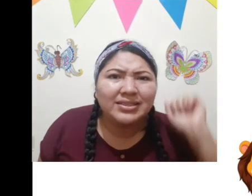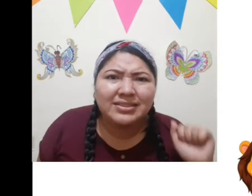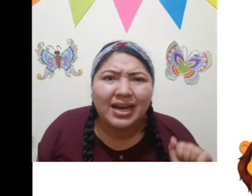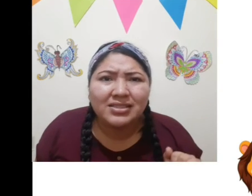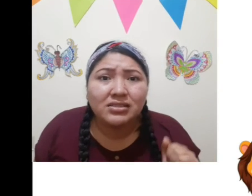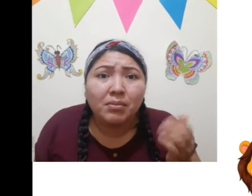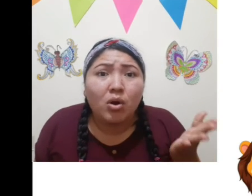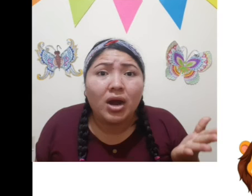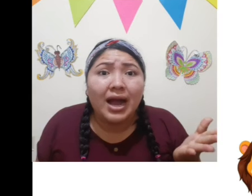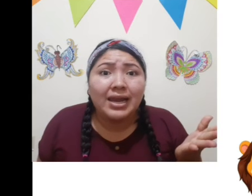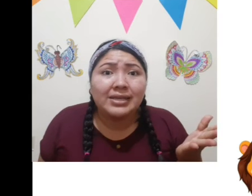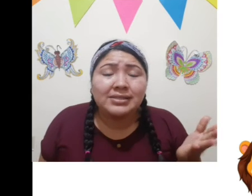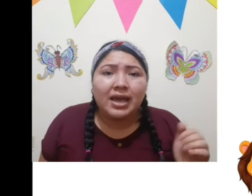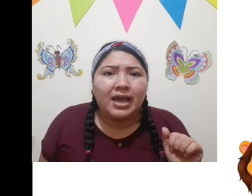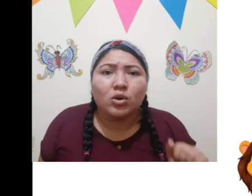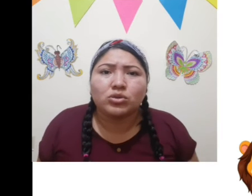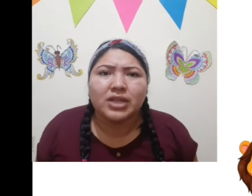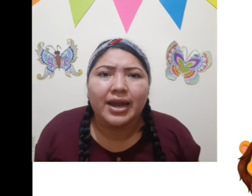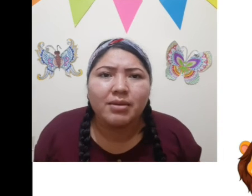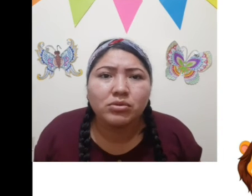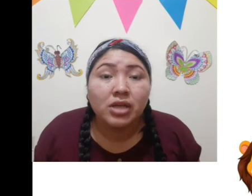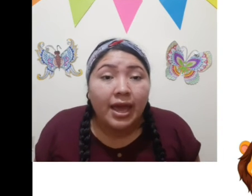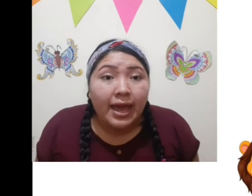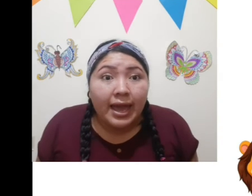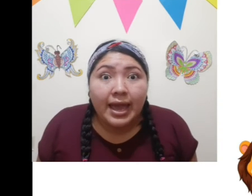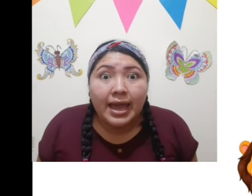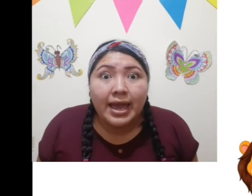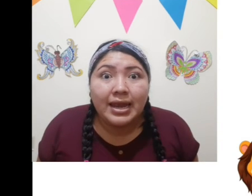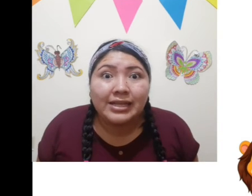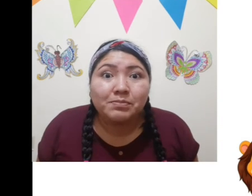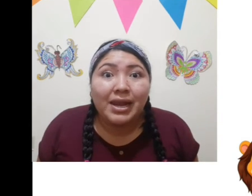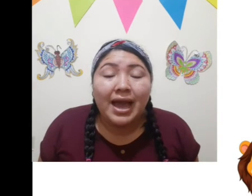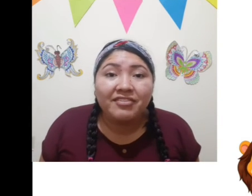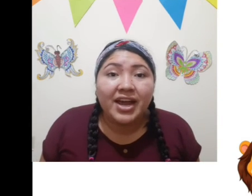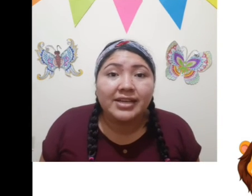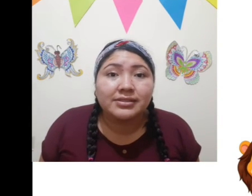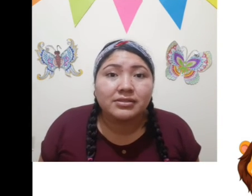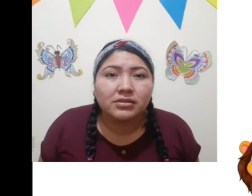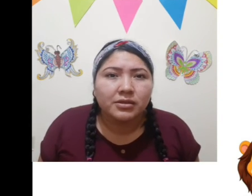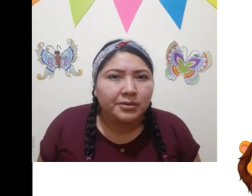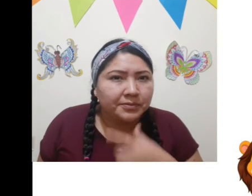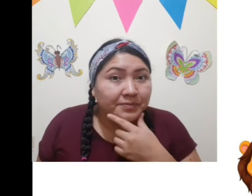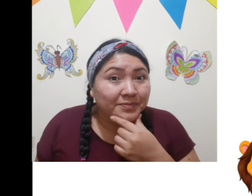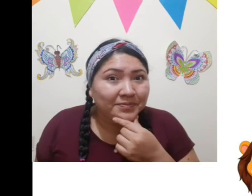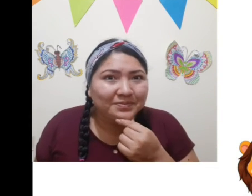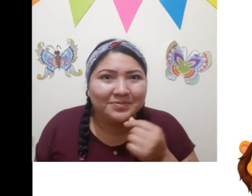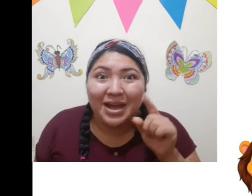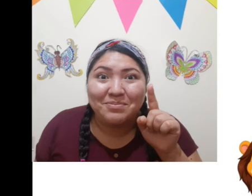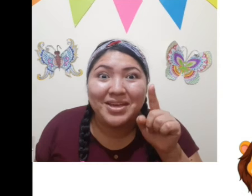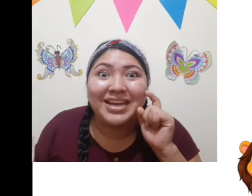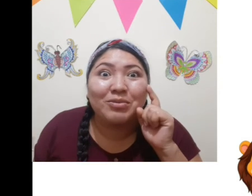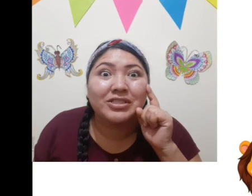cuántas vocales encontraremos en las palabras y